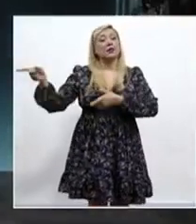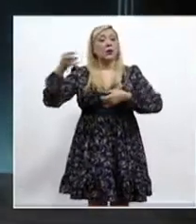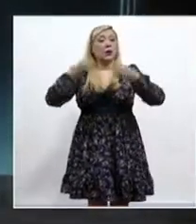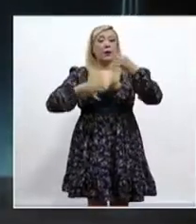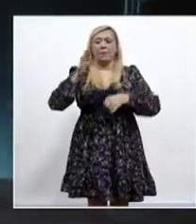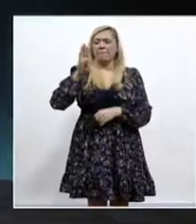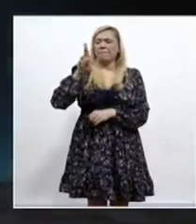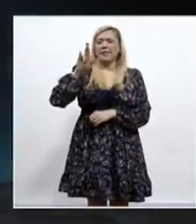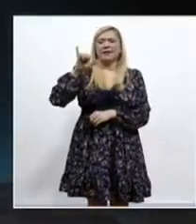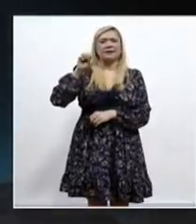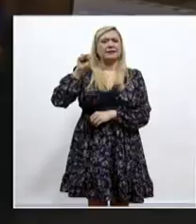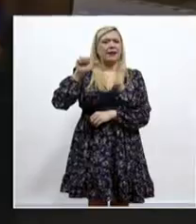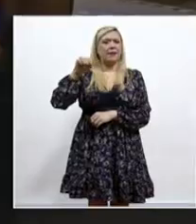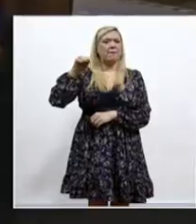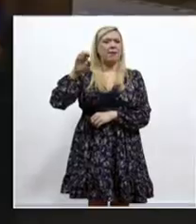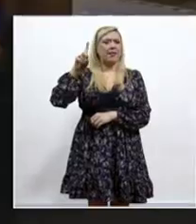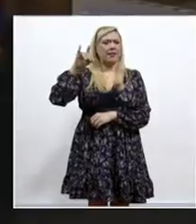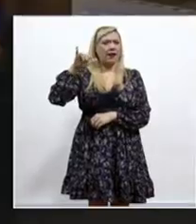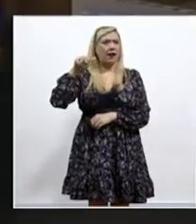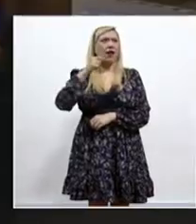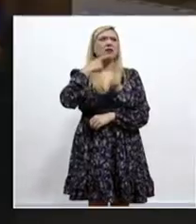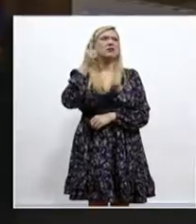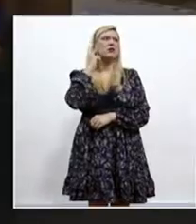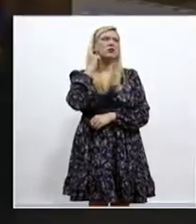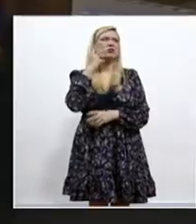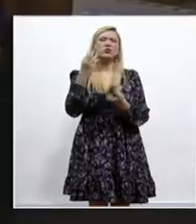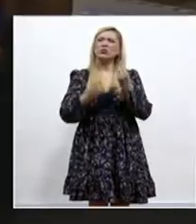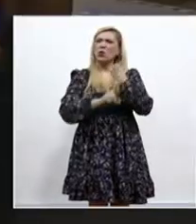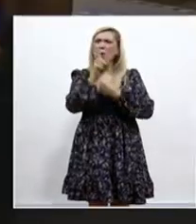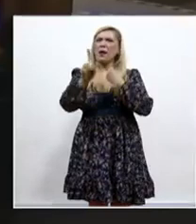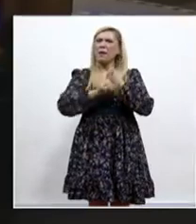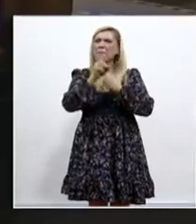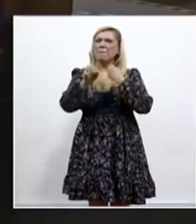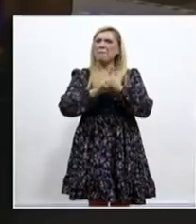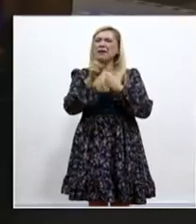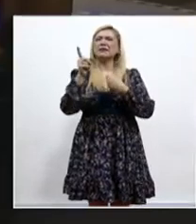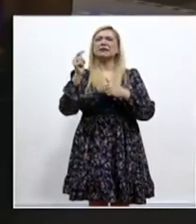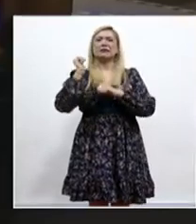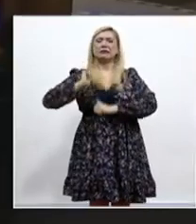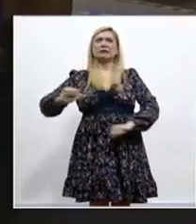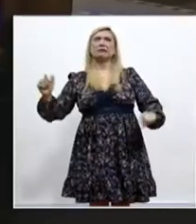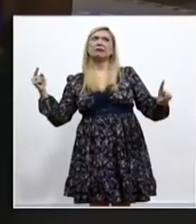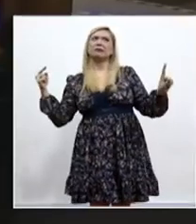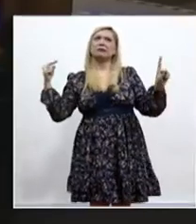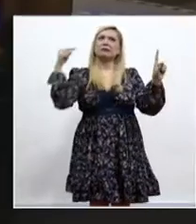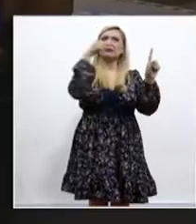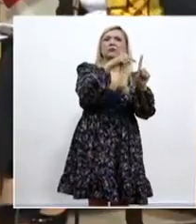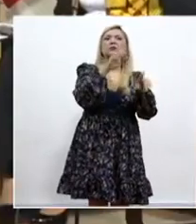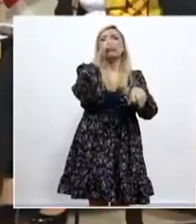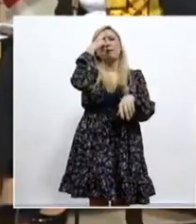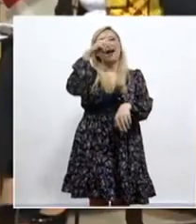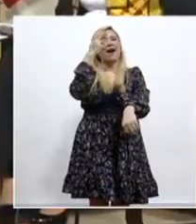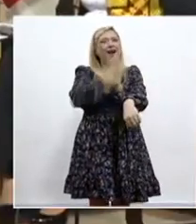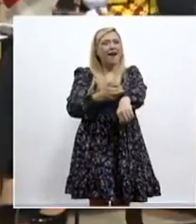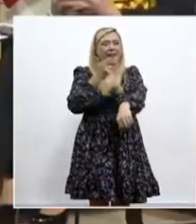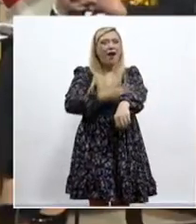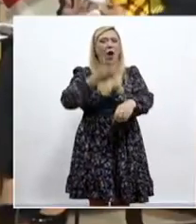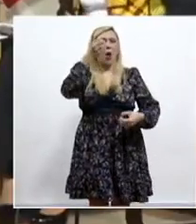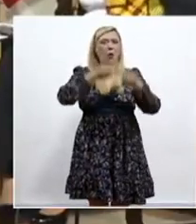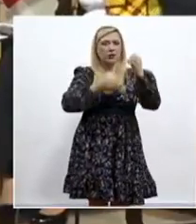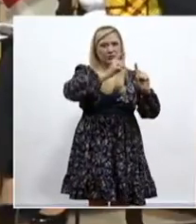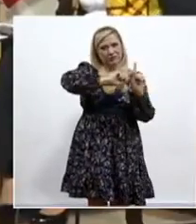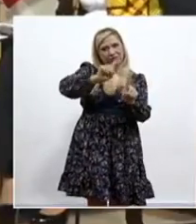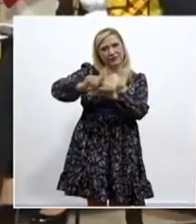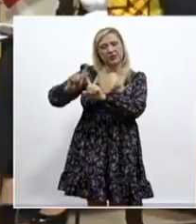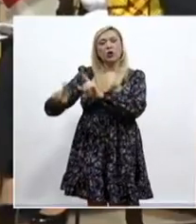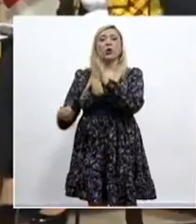licencias de paternidad y de adopción. Las reformas establecen que los servidores públicos tendrán derecho a que se les otorgue una licencia de paternidad con goce